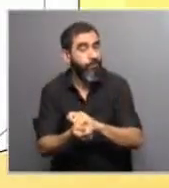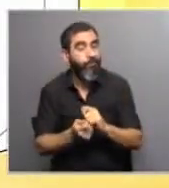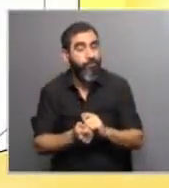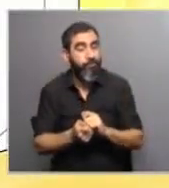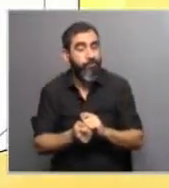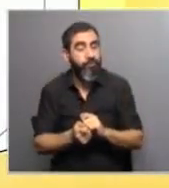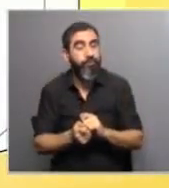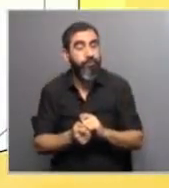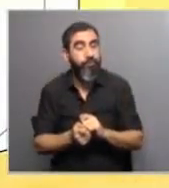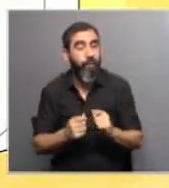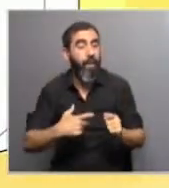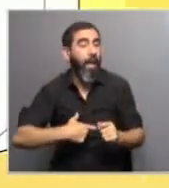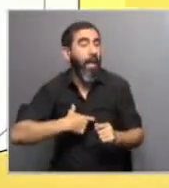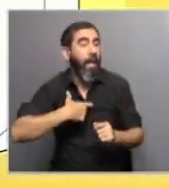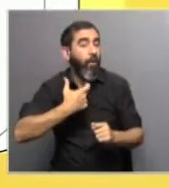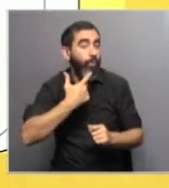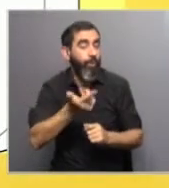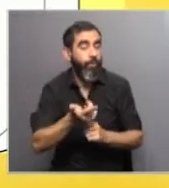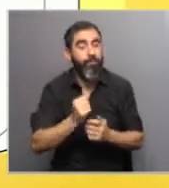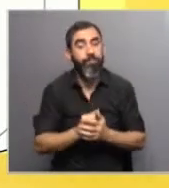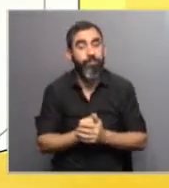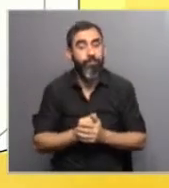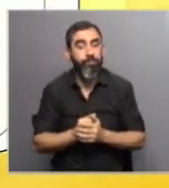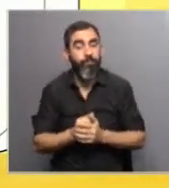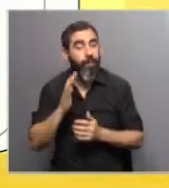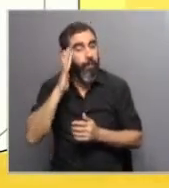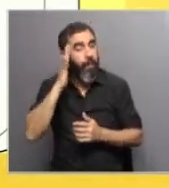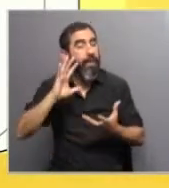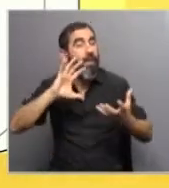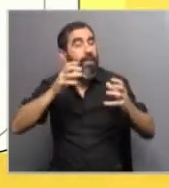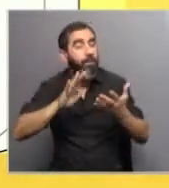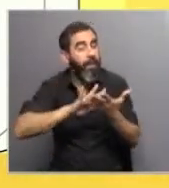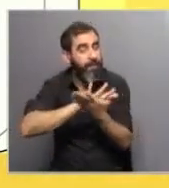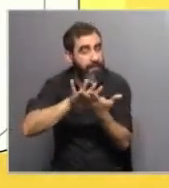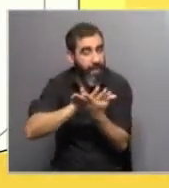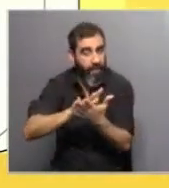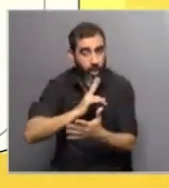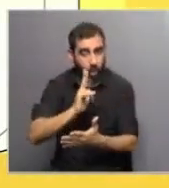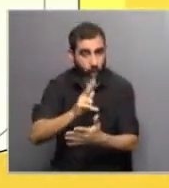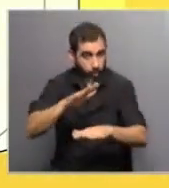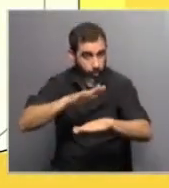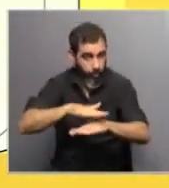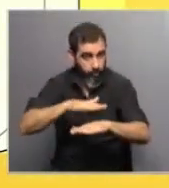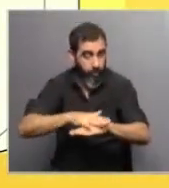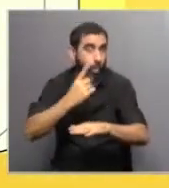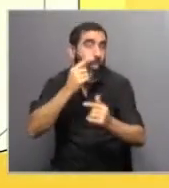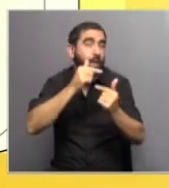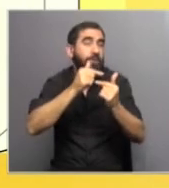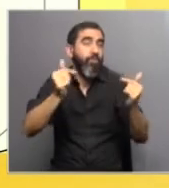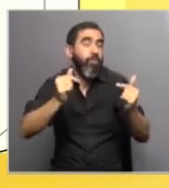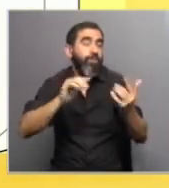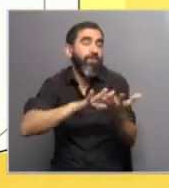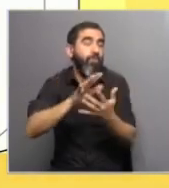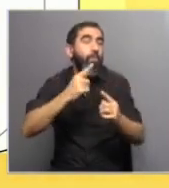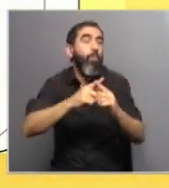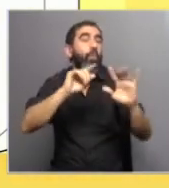de un extremo cálido. Supongamos que tenemos en un clima sin acción humana, tenemos un evento que ocurre una vez cada